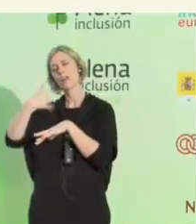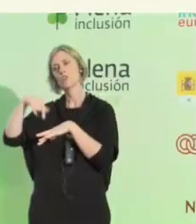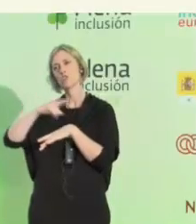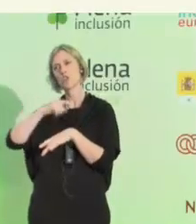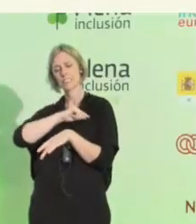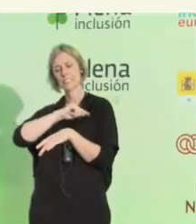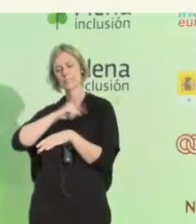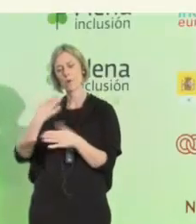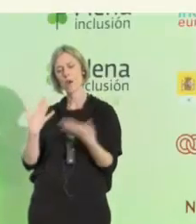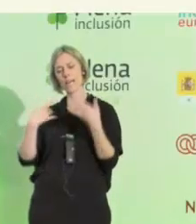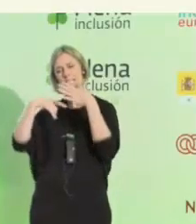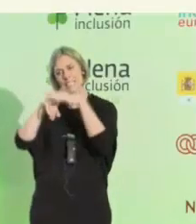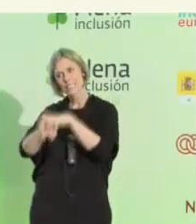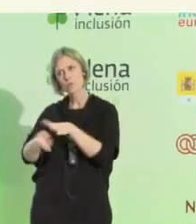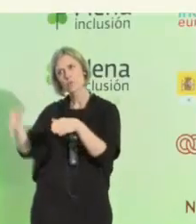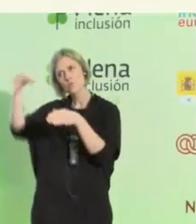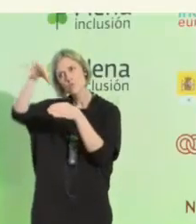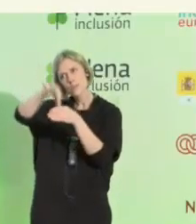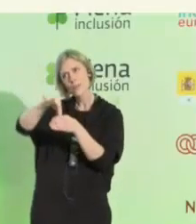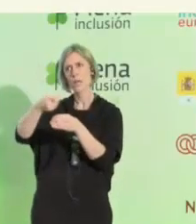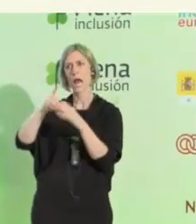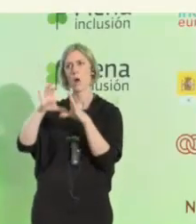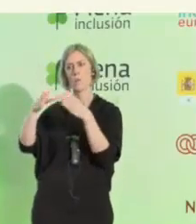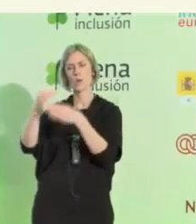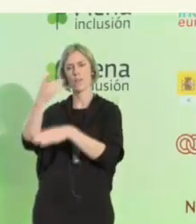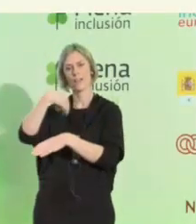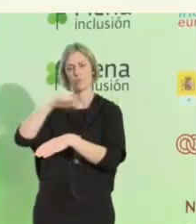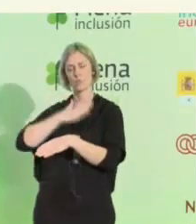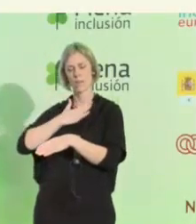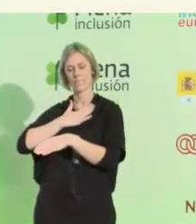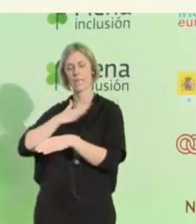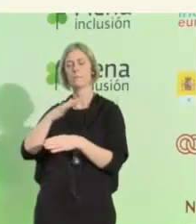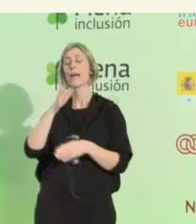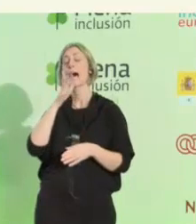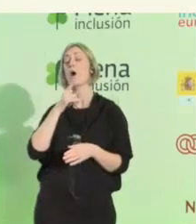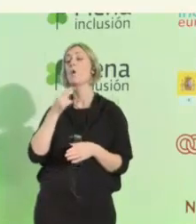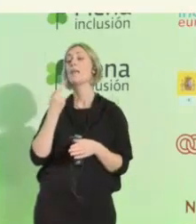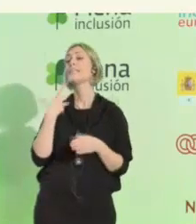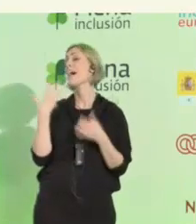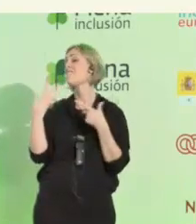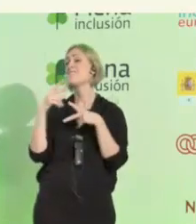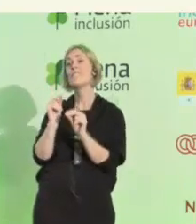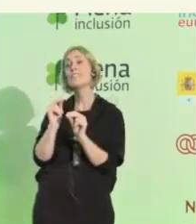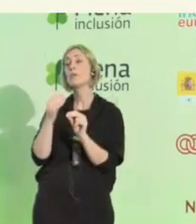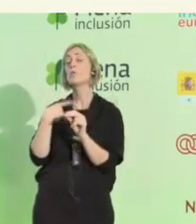Y ahora vamos a terminar con una ponencia muy especial.